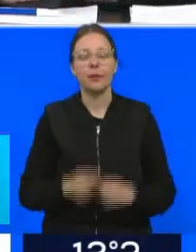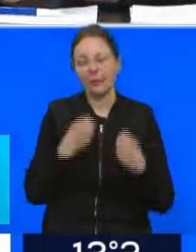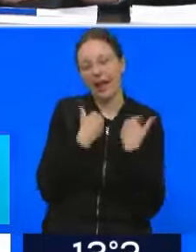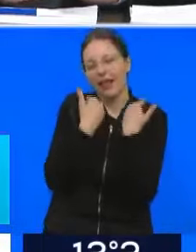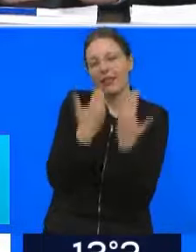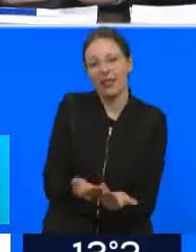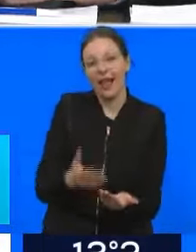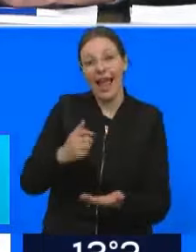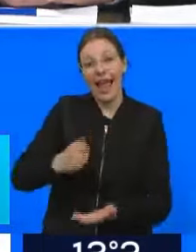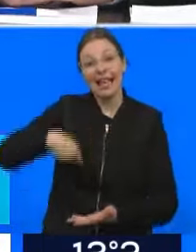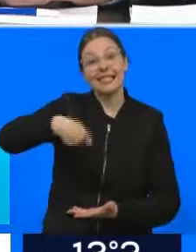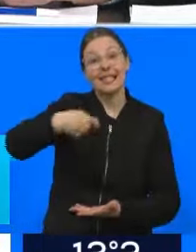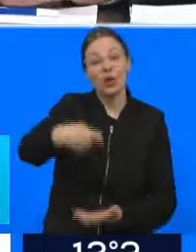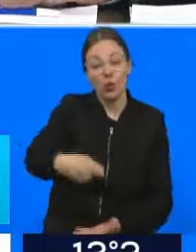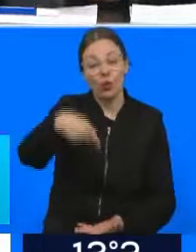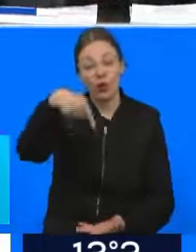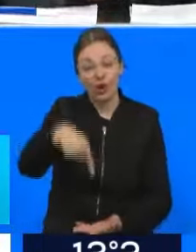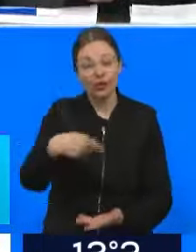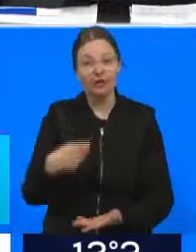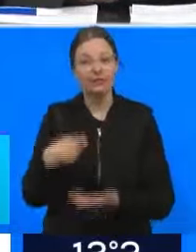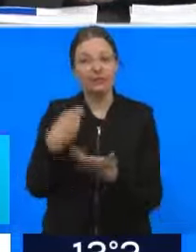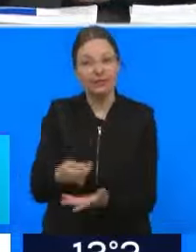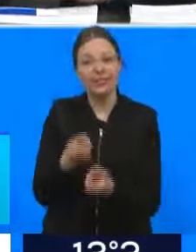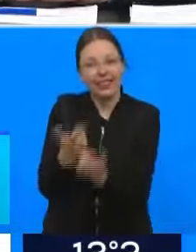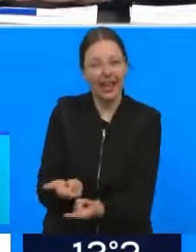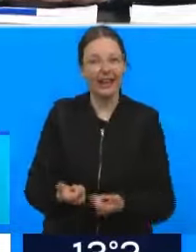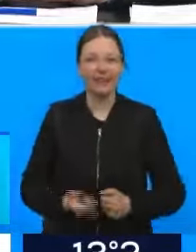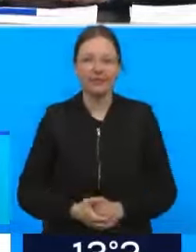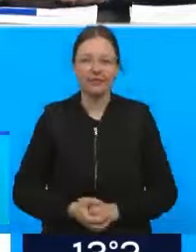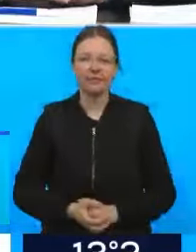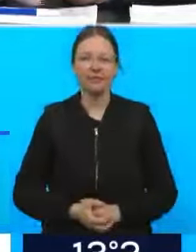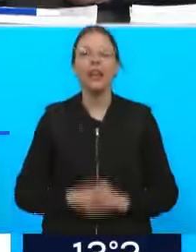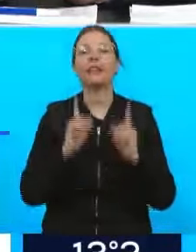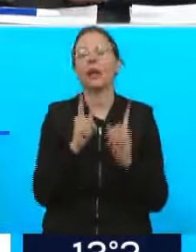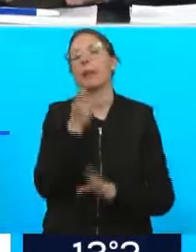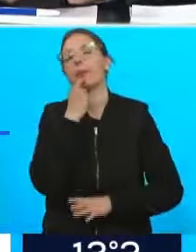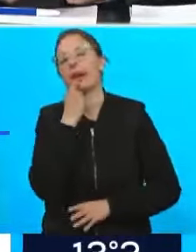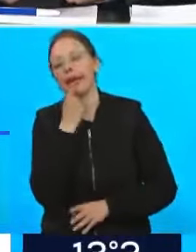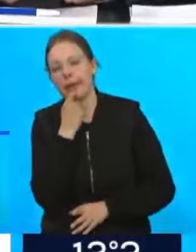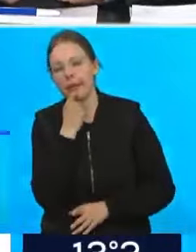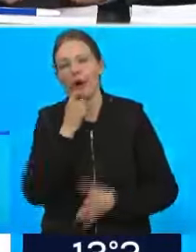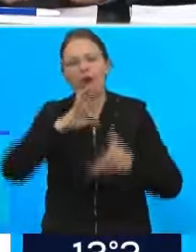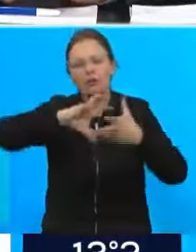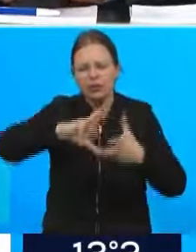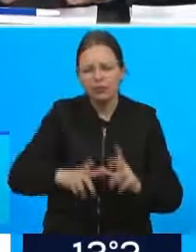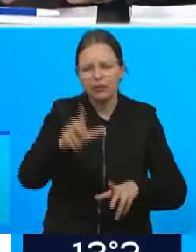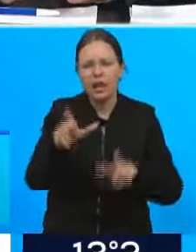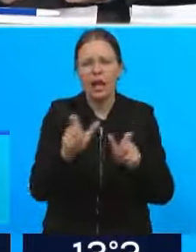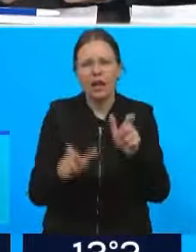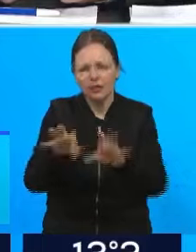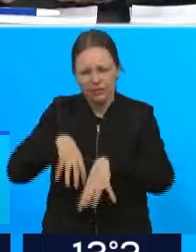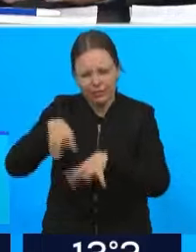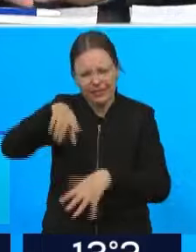agrícola, del cual se va a pagar mucho más, y también la devolución para el caso de daños va a ser, dicen, cercana al 80% de los daños.